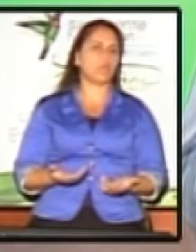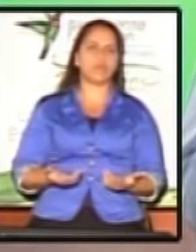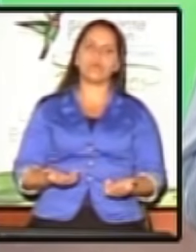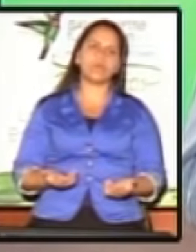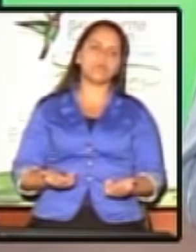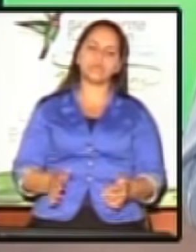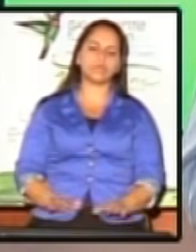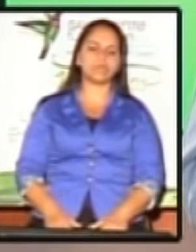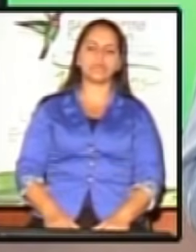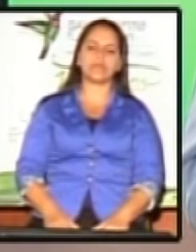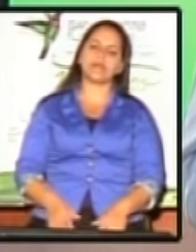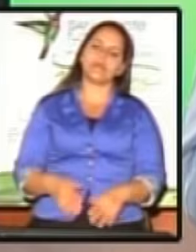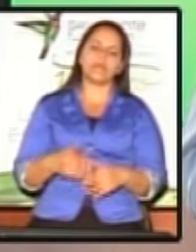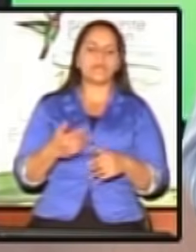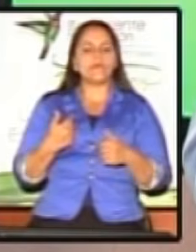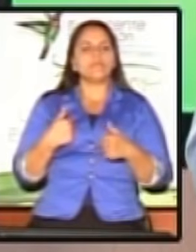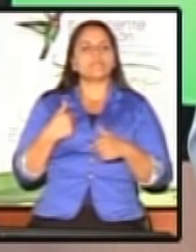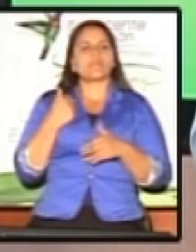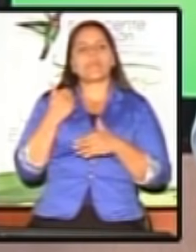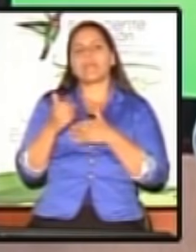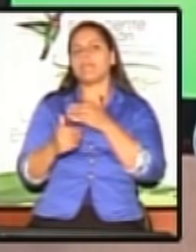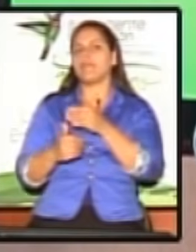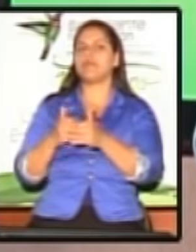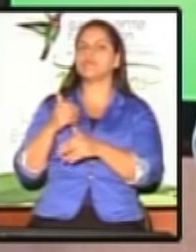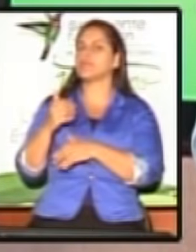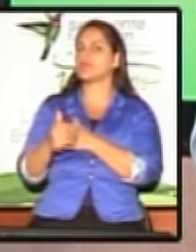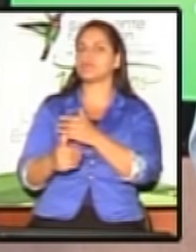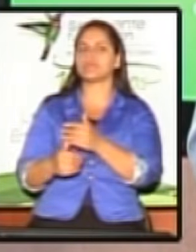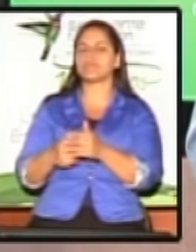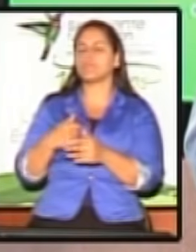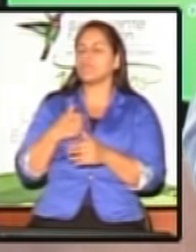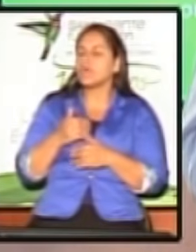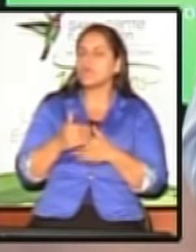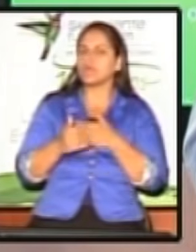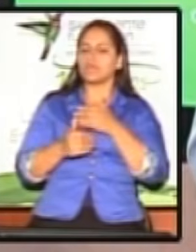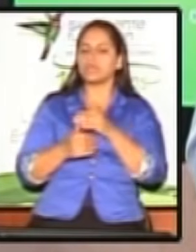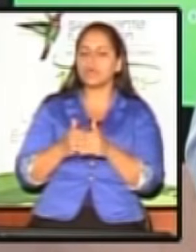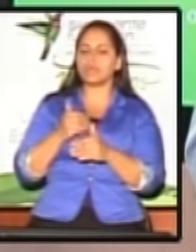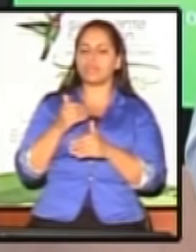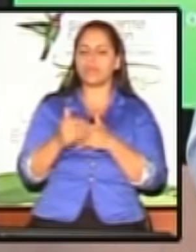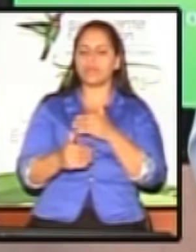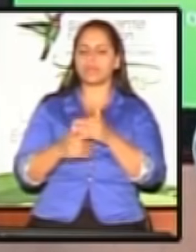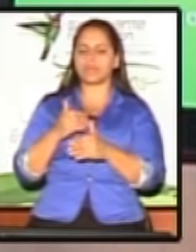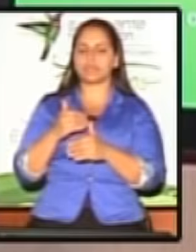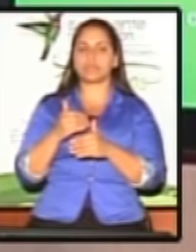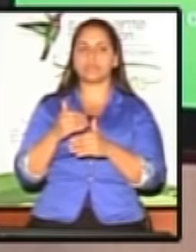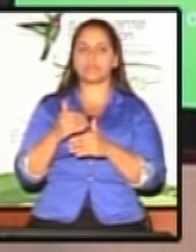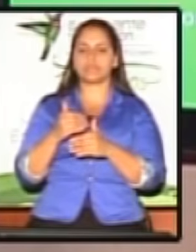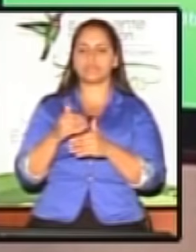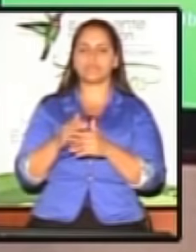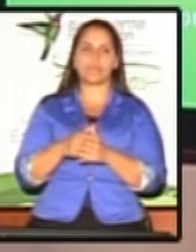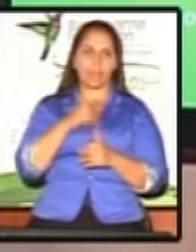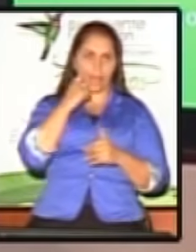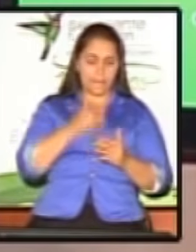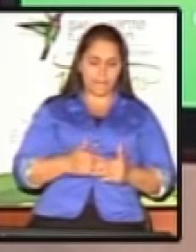Es el proceso de morir, es un proceso gradual. No a todos los niños empiezan a